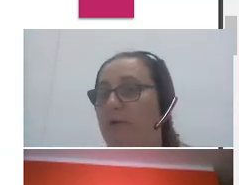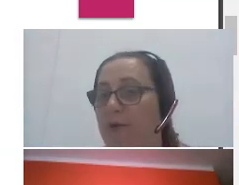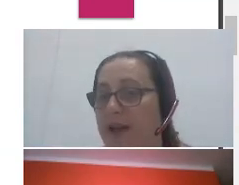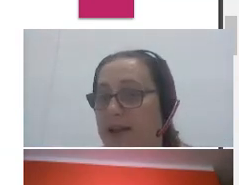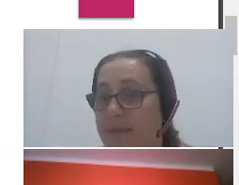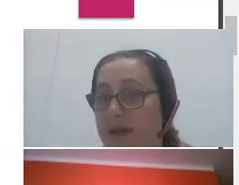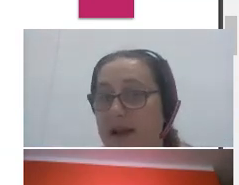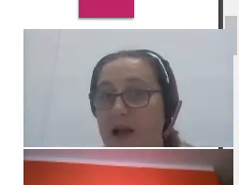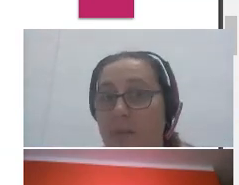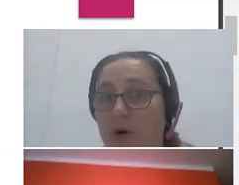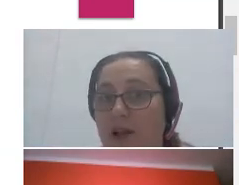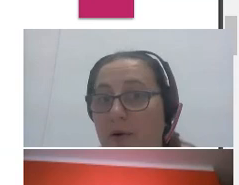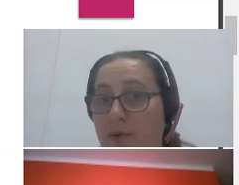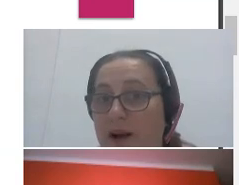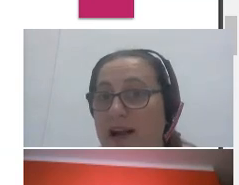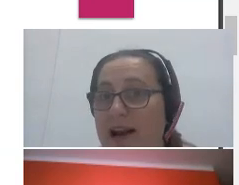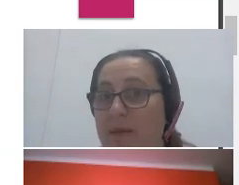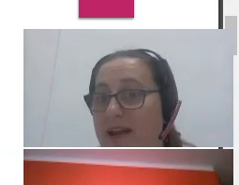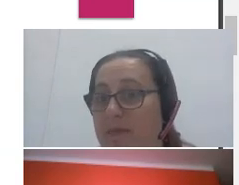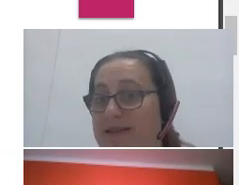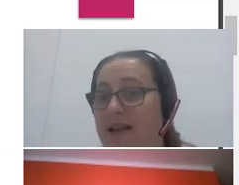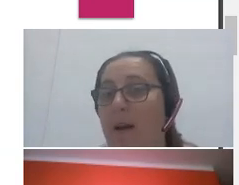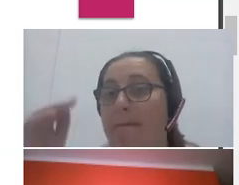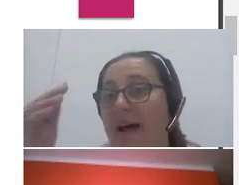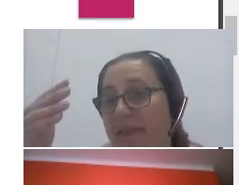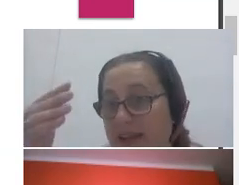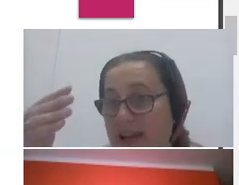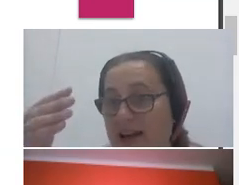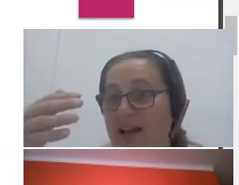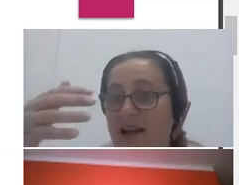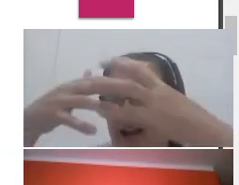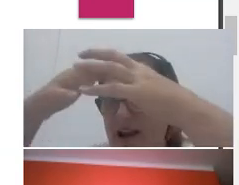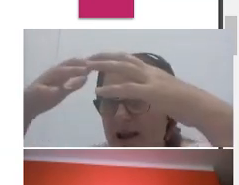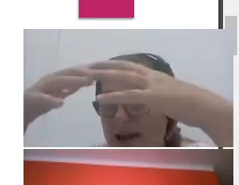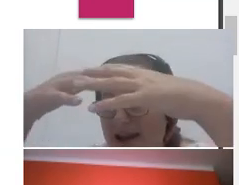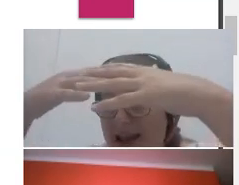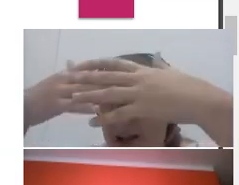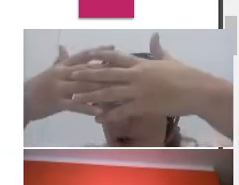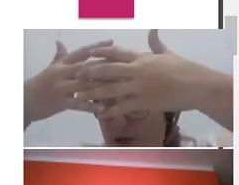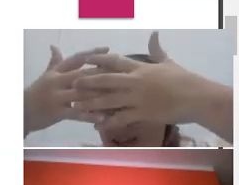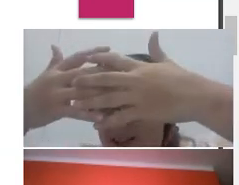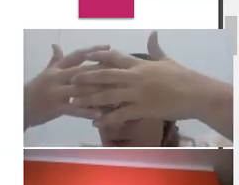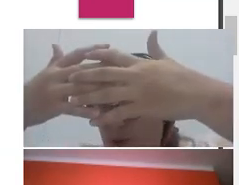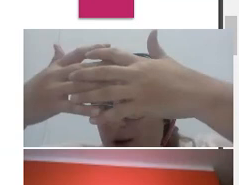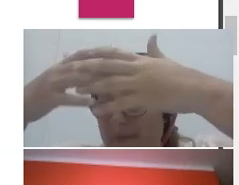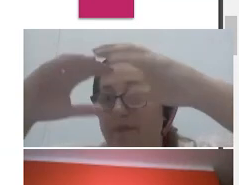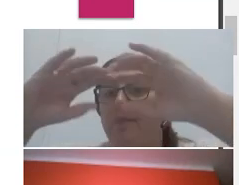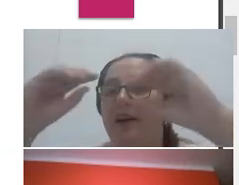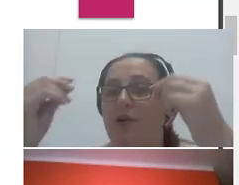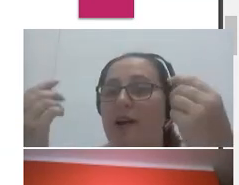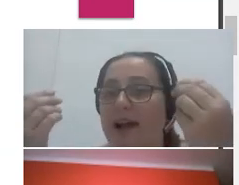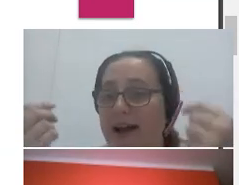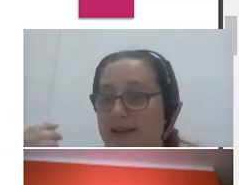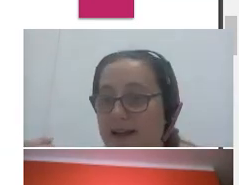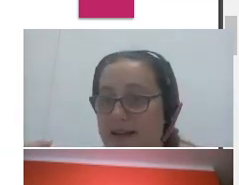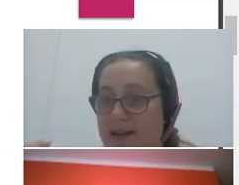más profundas de la piel, porque por fuera la epidermis mantiene la contextura, pero